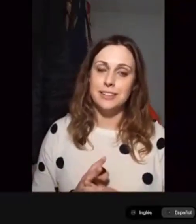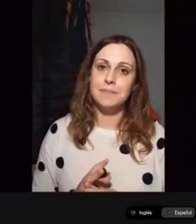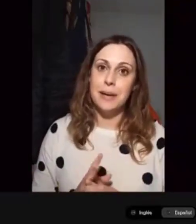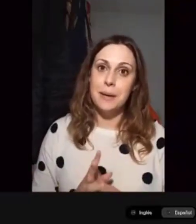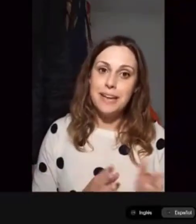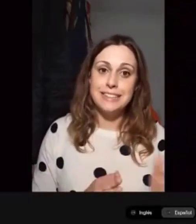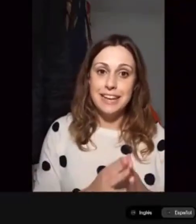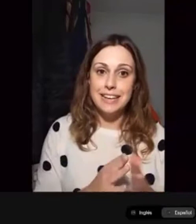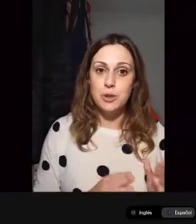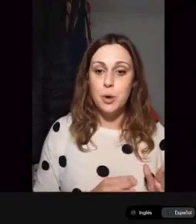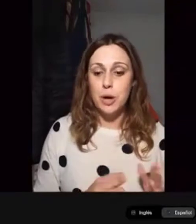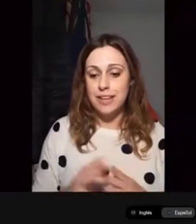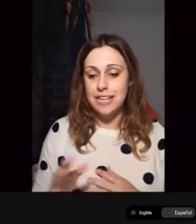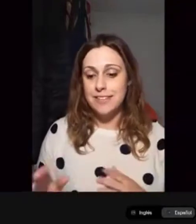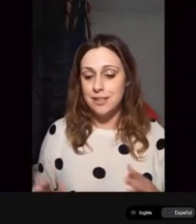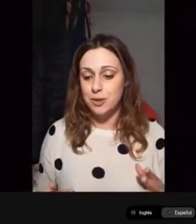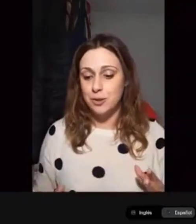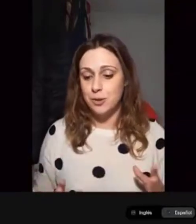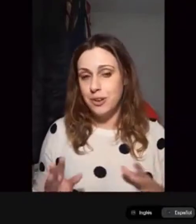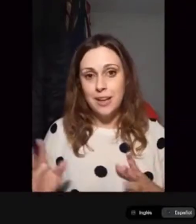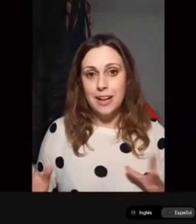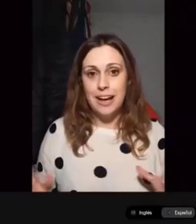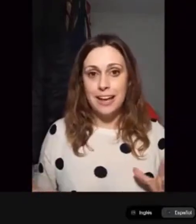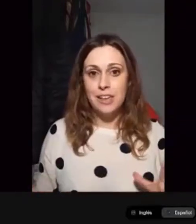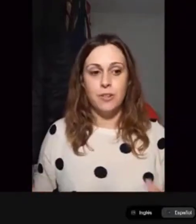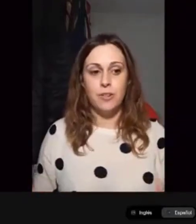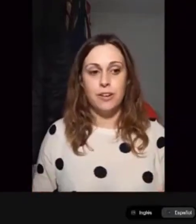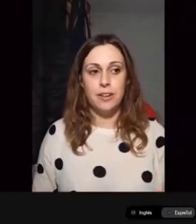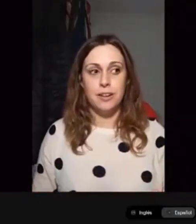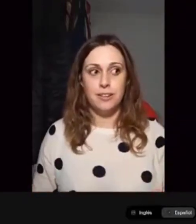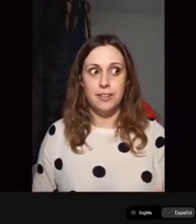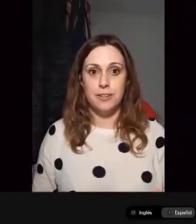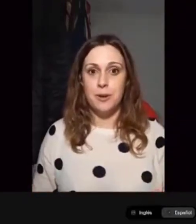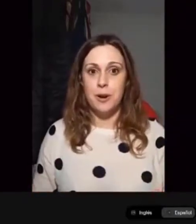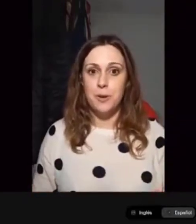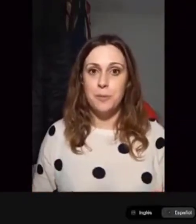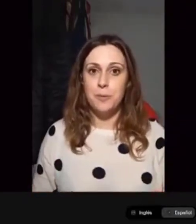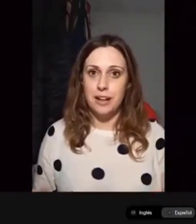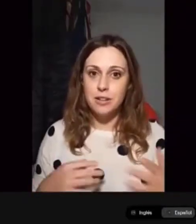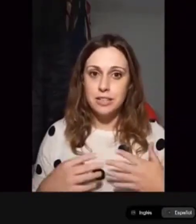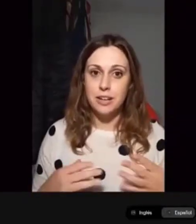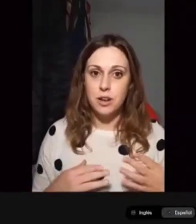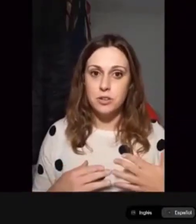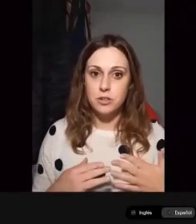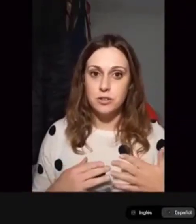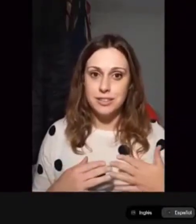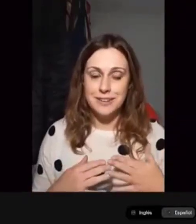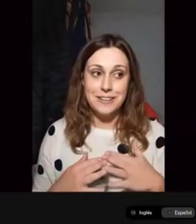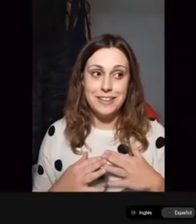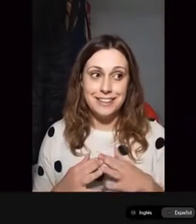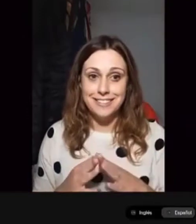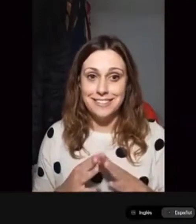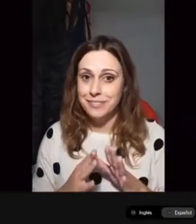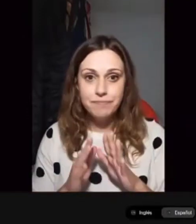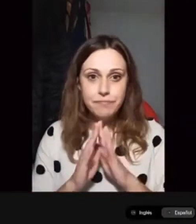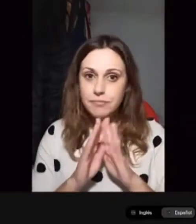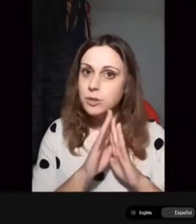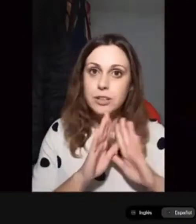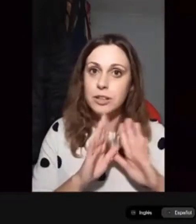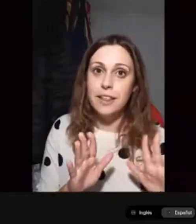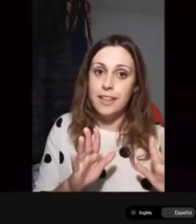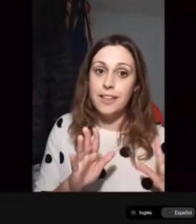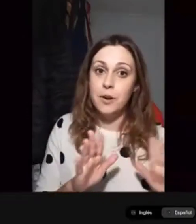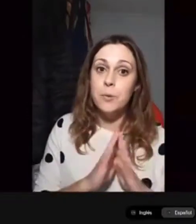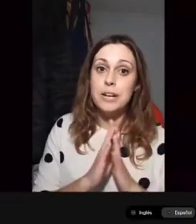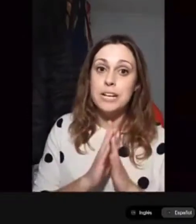pues qué bien está esto, qué bien habéis hecho aquello. Y yo recuerdo mirarnos entre nosotros diciendo,